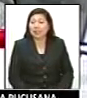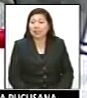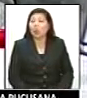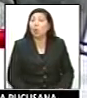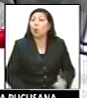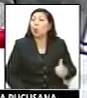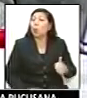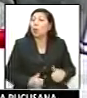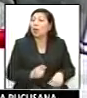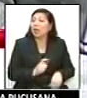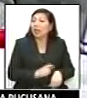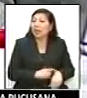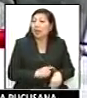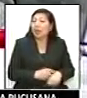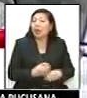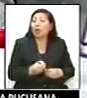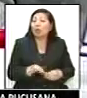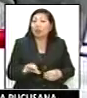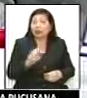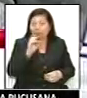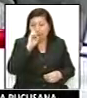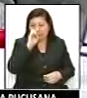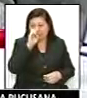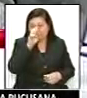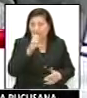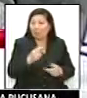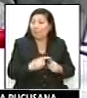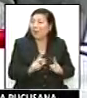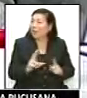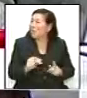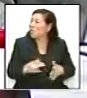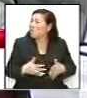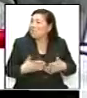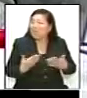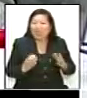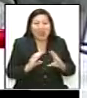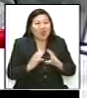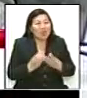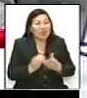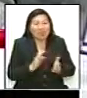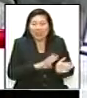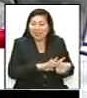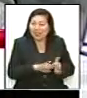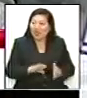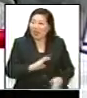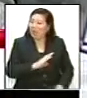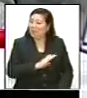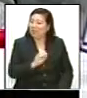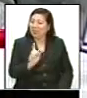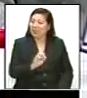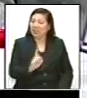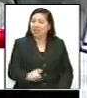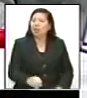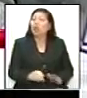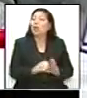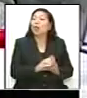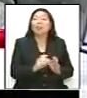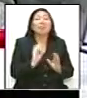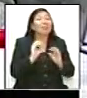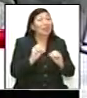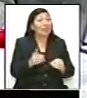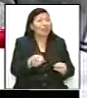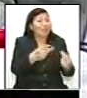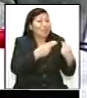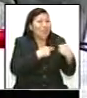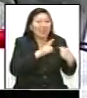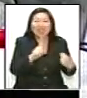cuál es el tiempo, cómo se va a elegir a los miembros, pero no puede ser el Congreso el que destituya a los fiscales, porque la Constitución no le ha dado esa